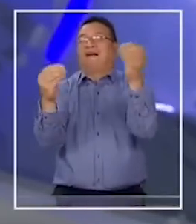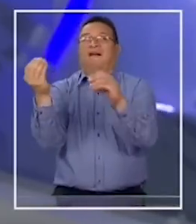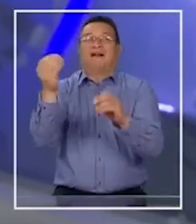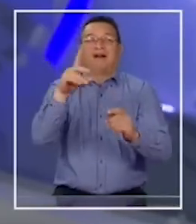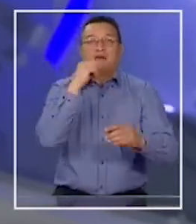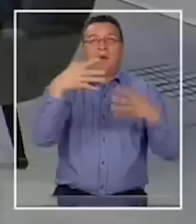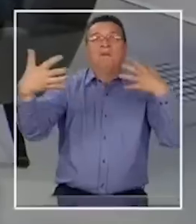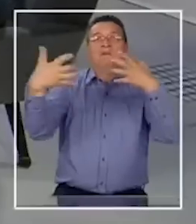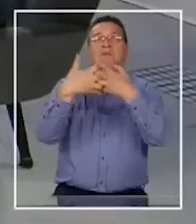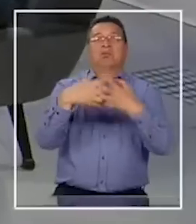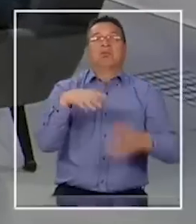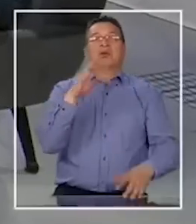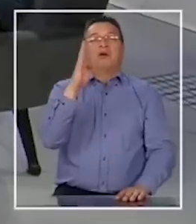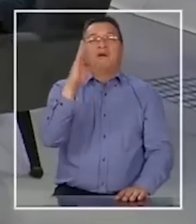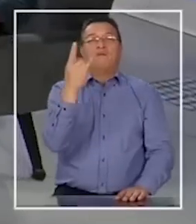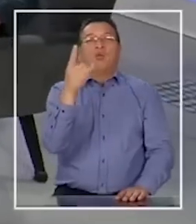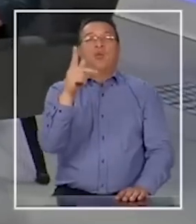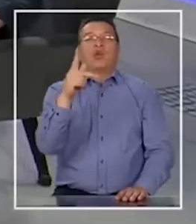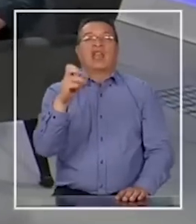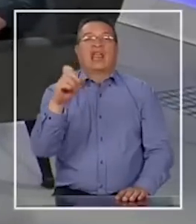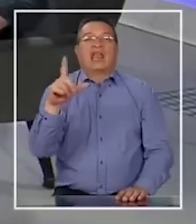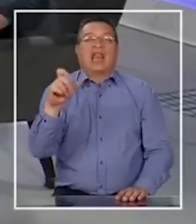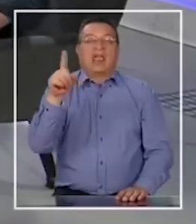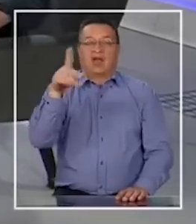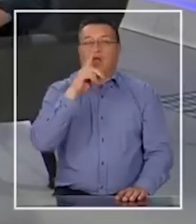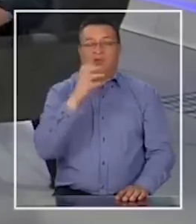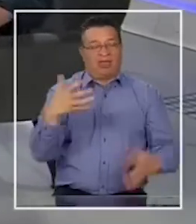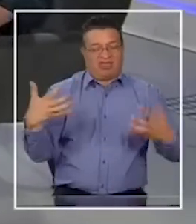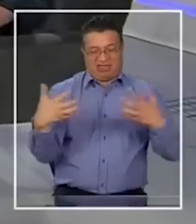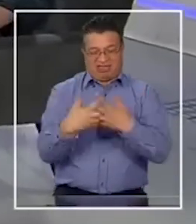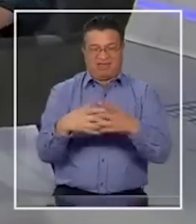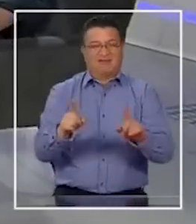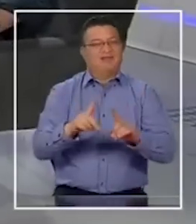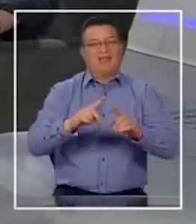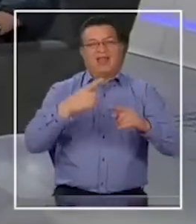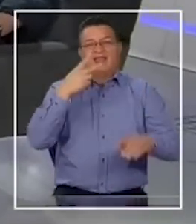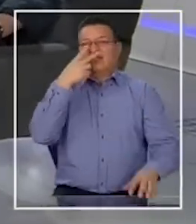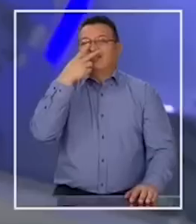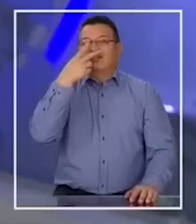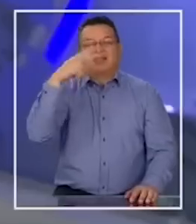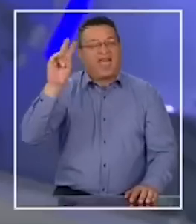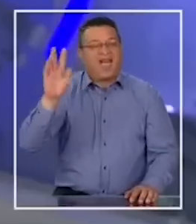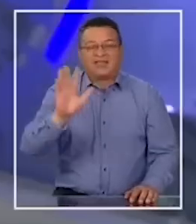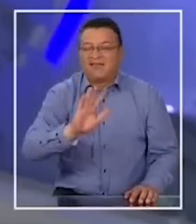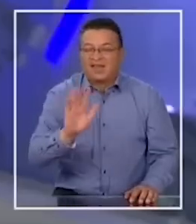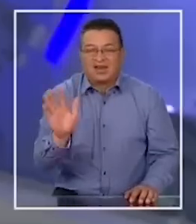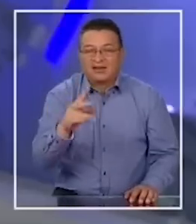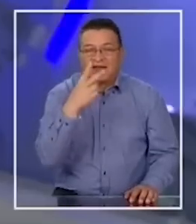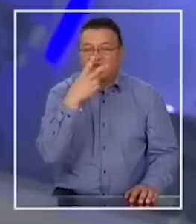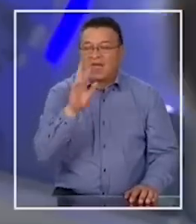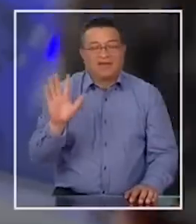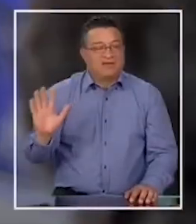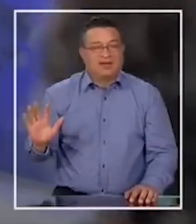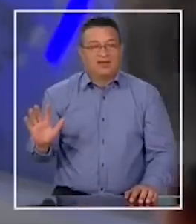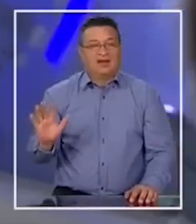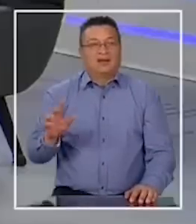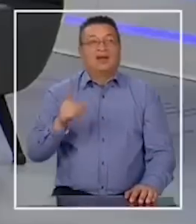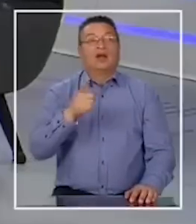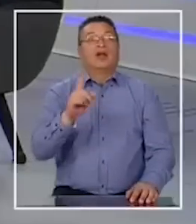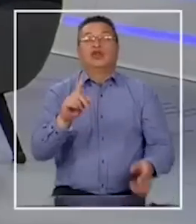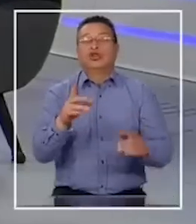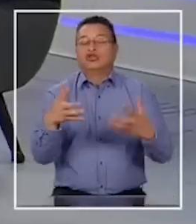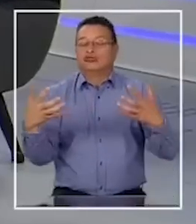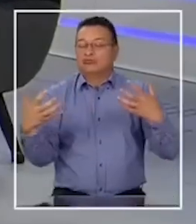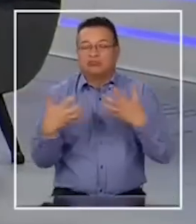bukele es mezclar peras con manzana le gusta algo mezclar peras y déjame decirte